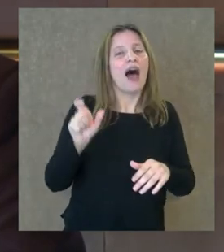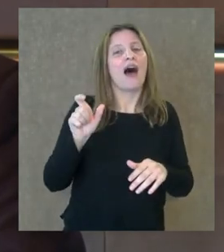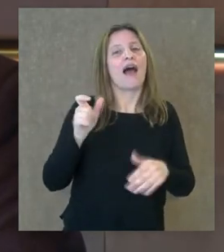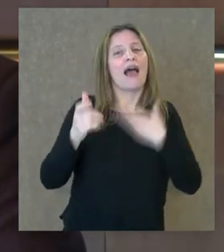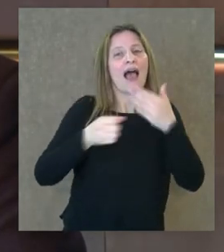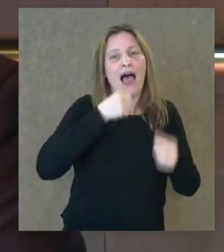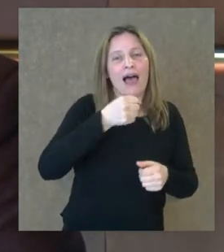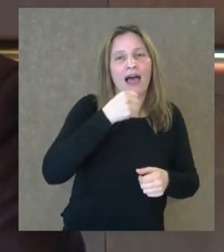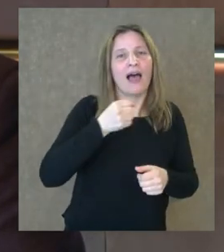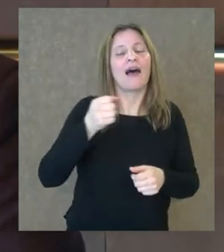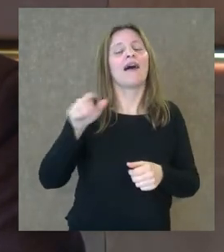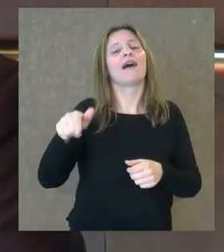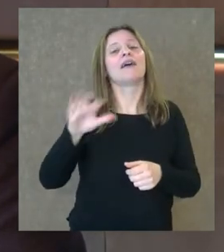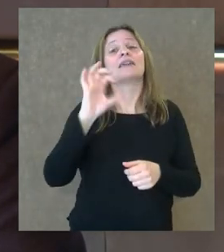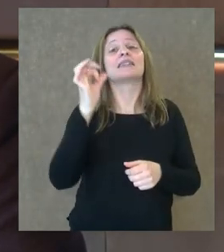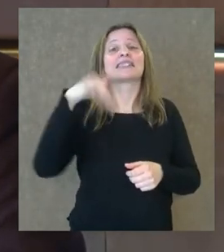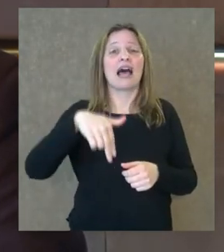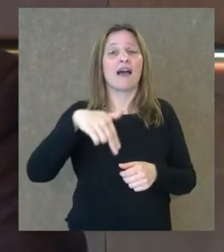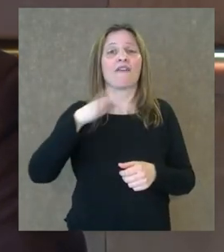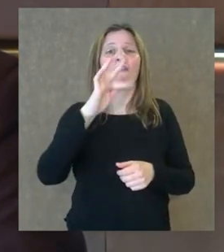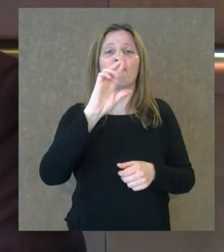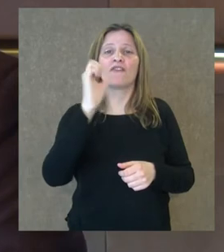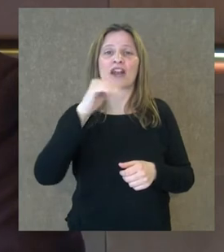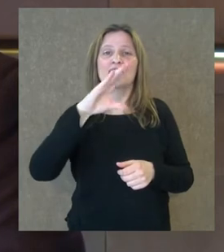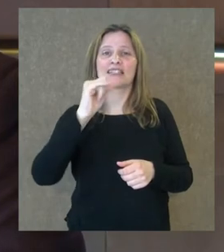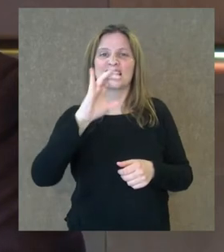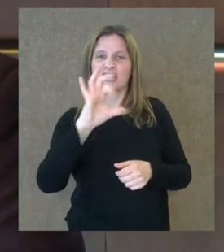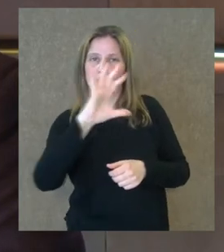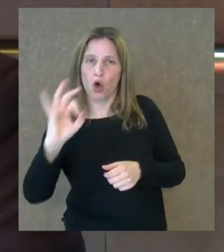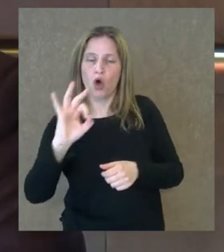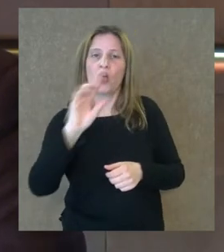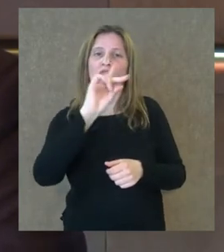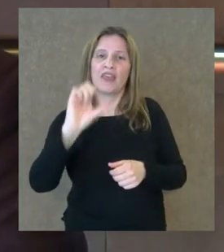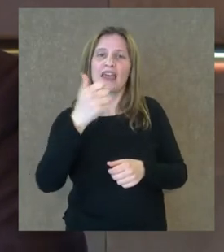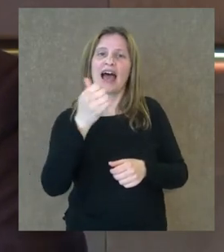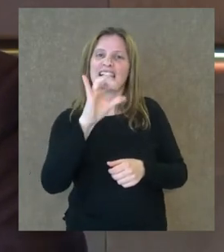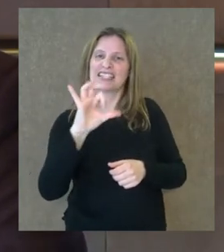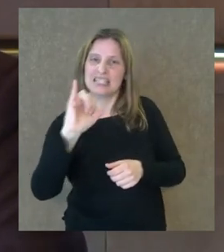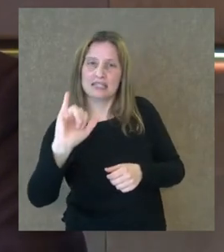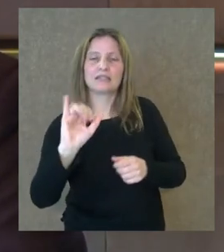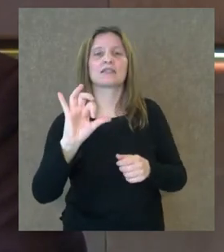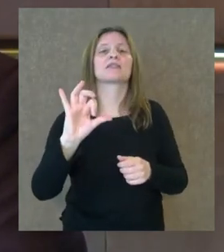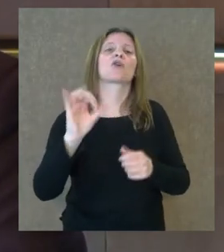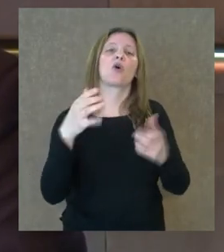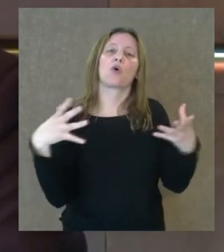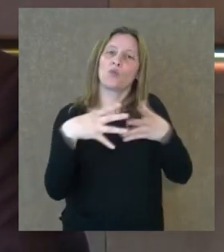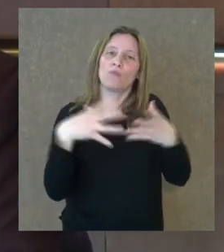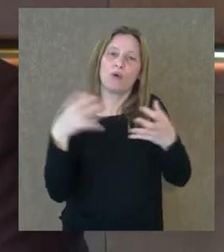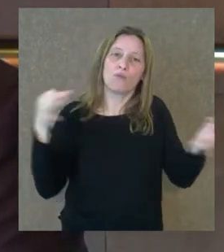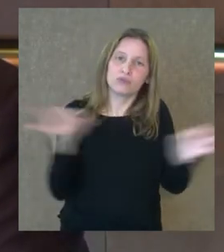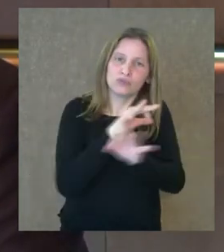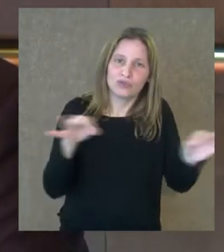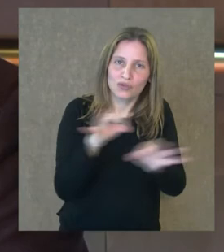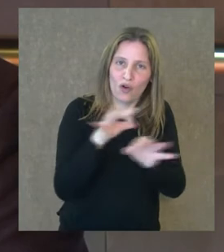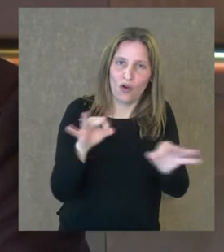del de san francisco de asís de sambucetti con la banda sinfónica de montevideo el 13 de agosto pasado ahí ya